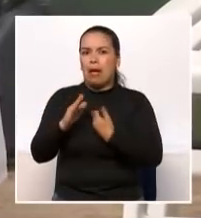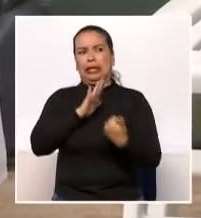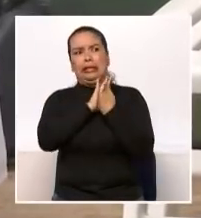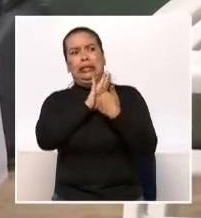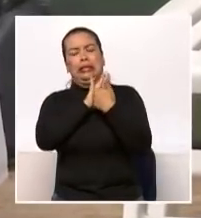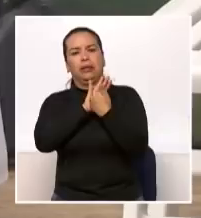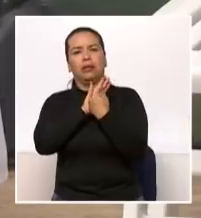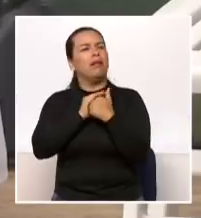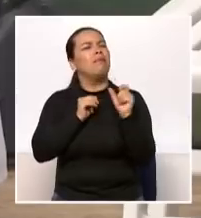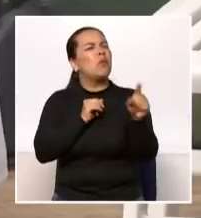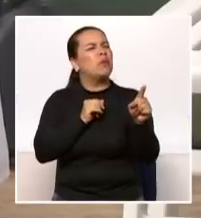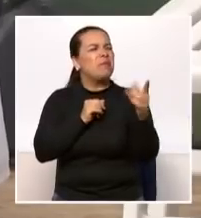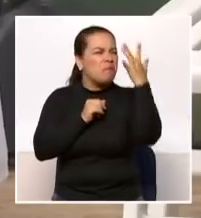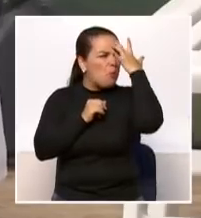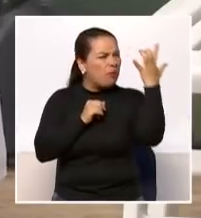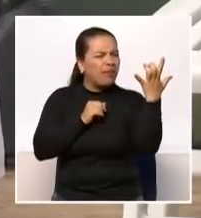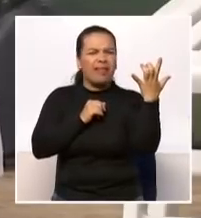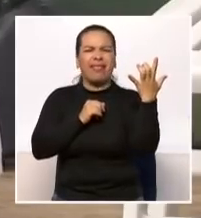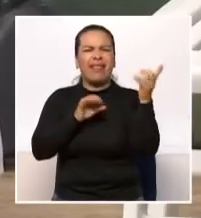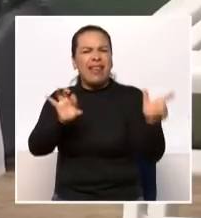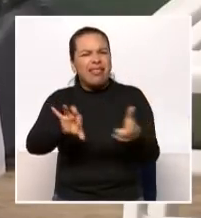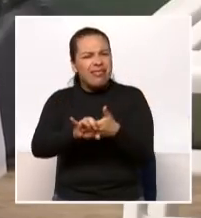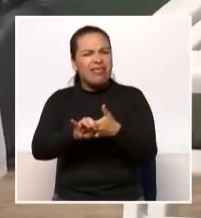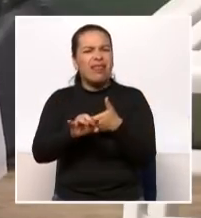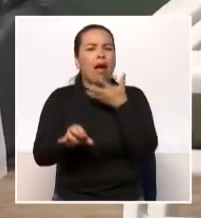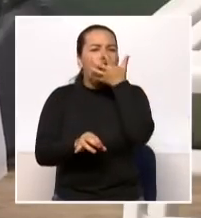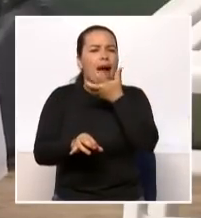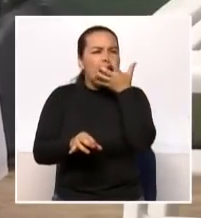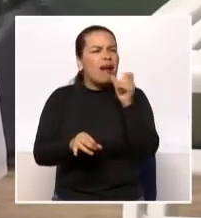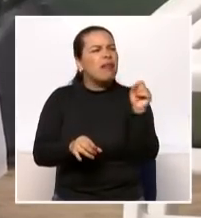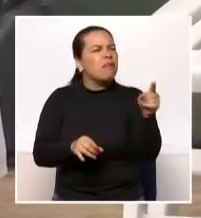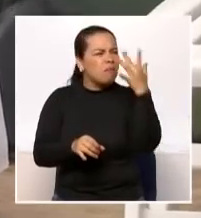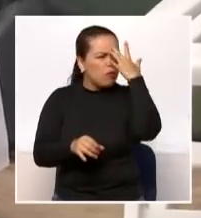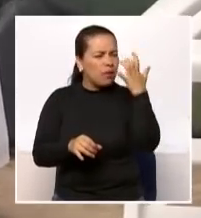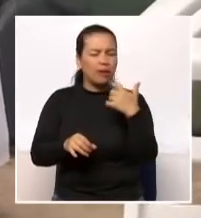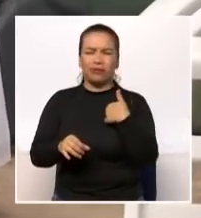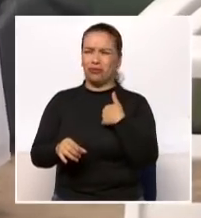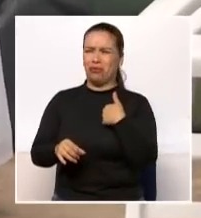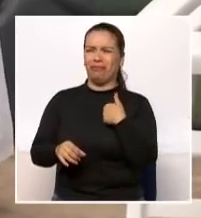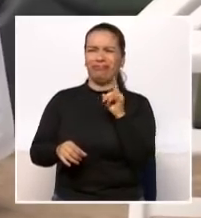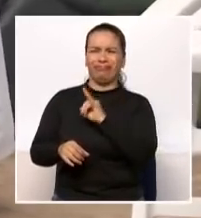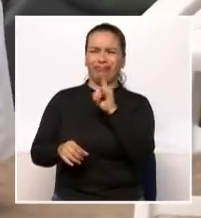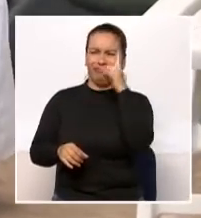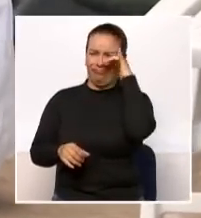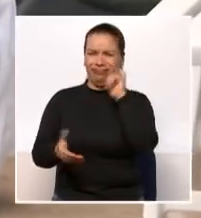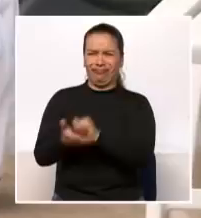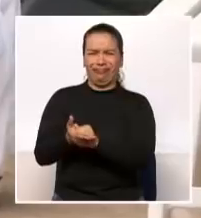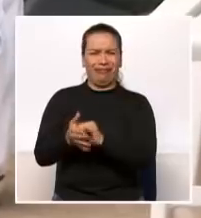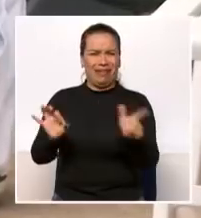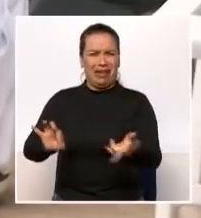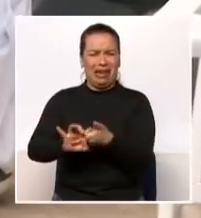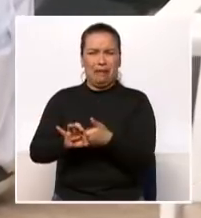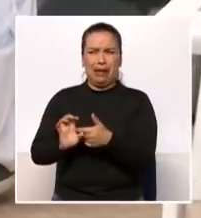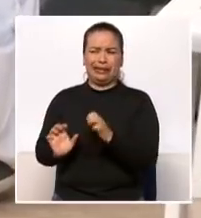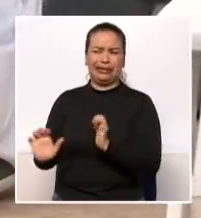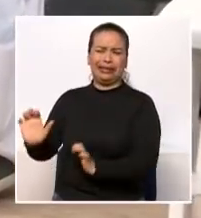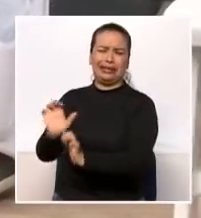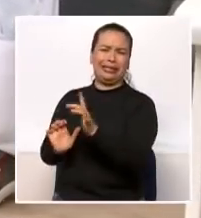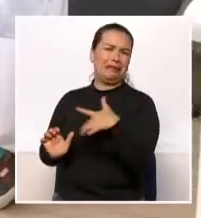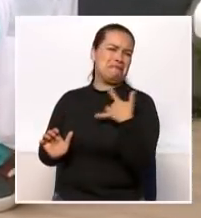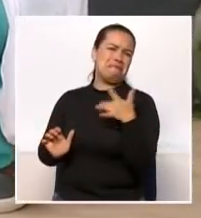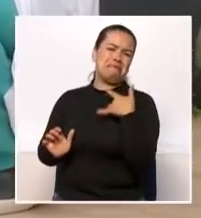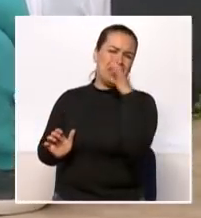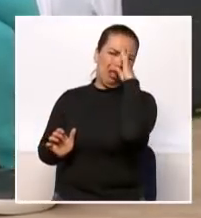hace, la historia de la fiebre. Bueno, realmente yo al principio no creía mucho en el tema de los enemas, era como muy escéptica con el